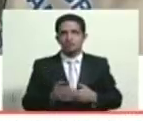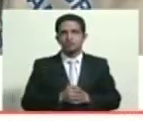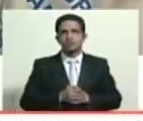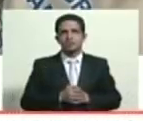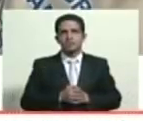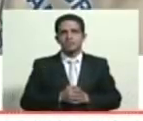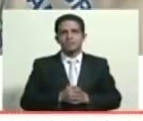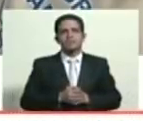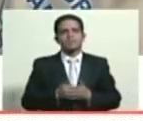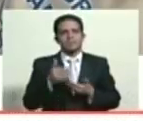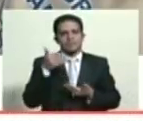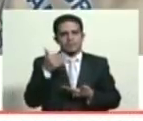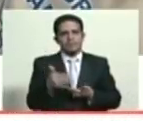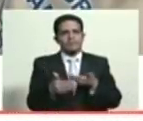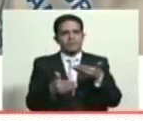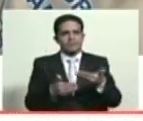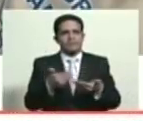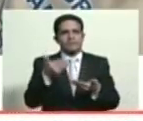acucioso, muy